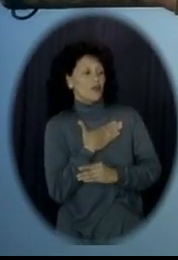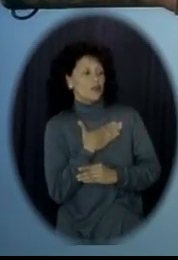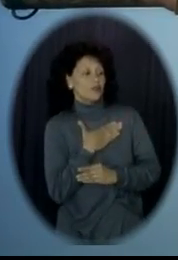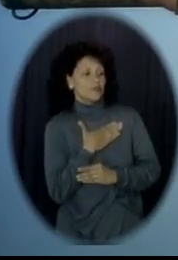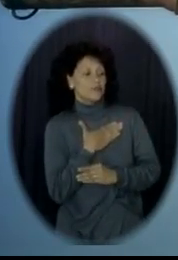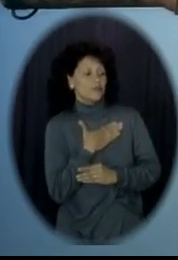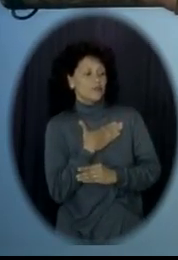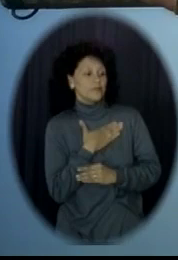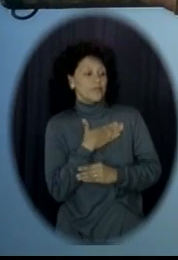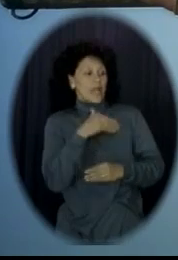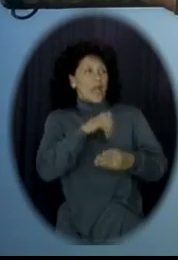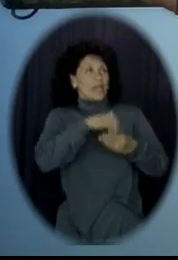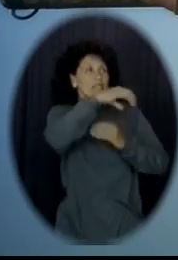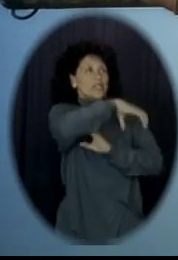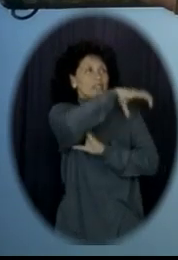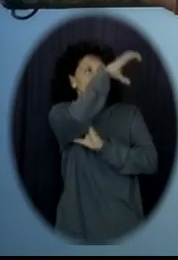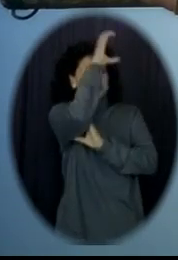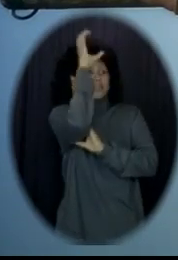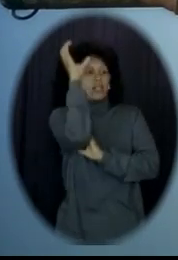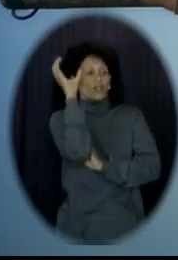que hoy estarás en el paraíso